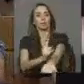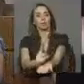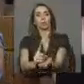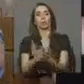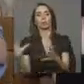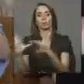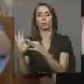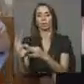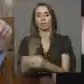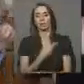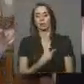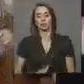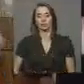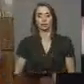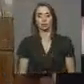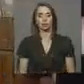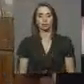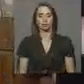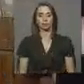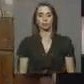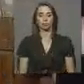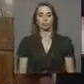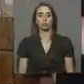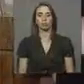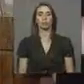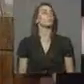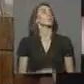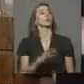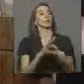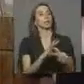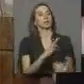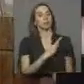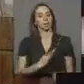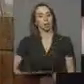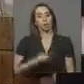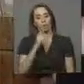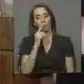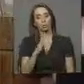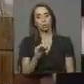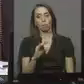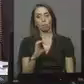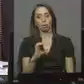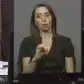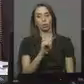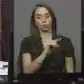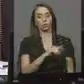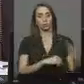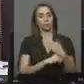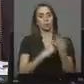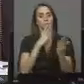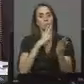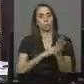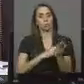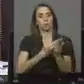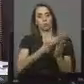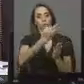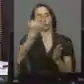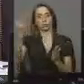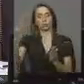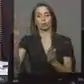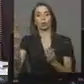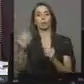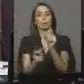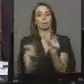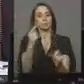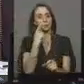Muchas gracias, Presidente. Gracias, diputado Boric. A continuación, se mandaron los oficios por usted solicitados, ya con